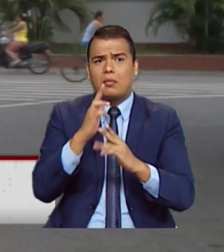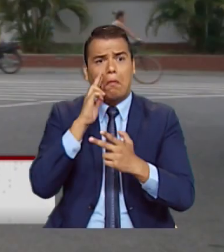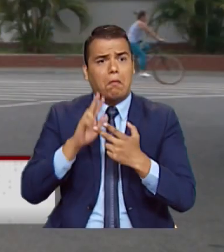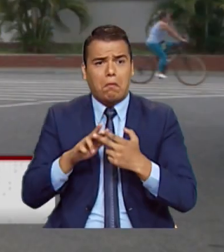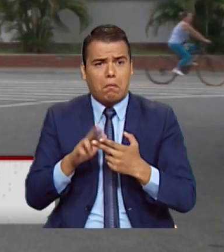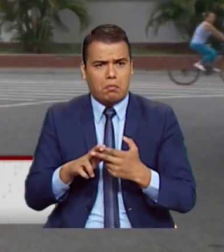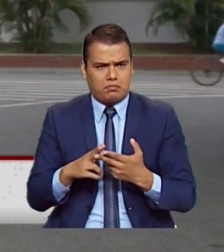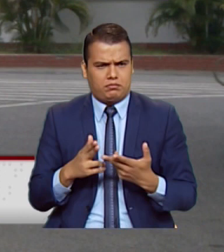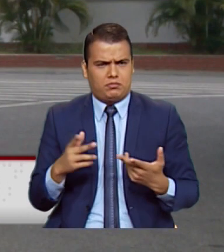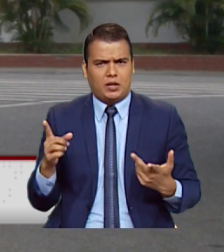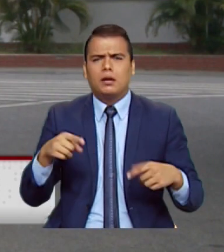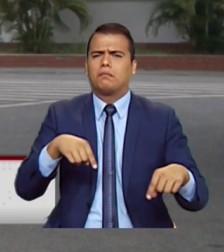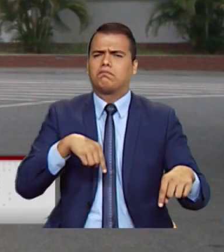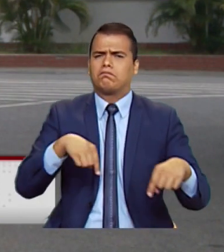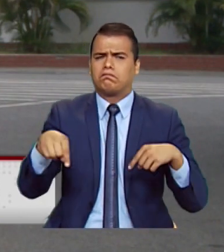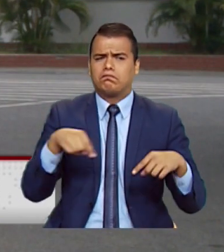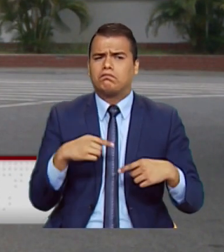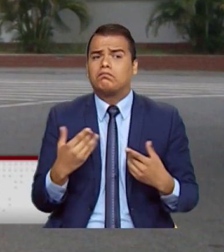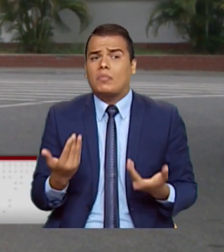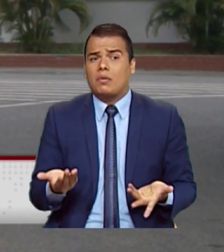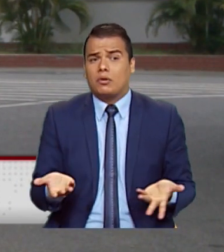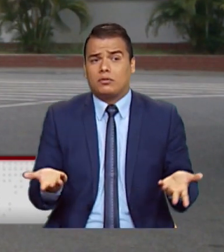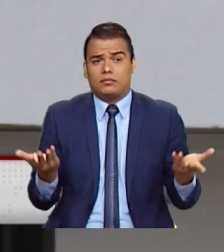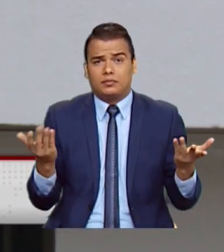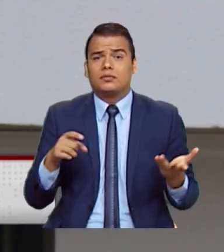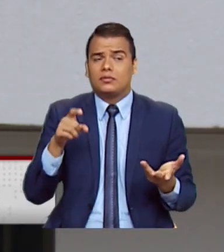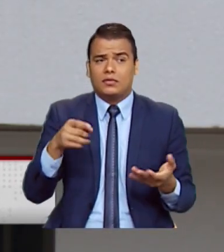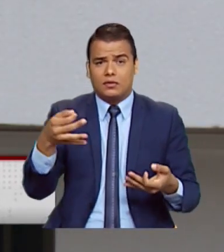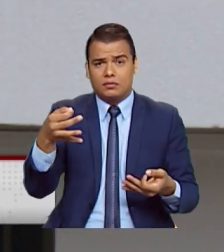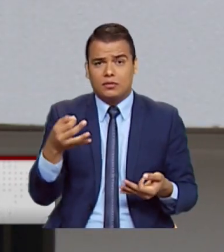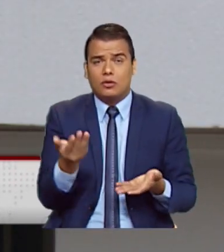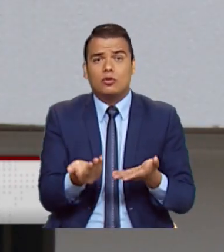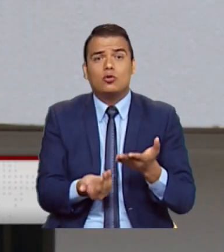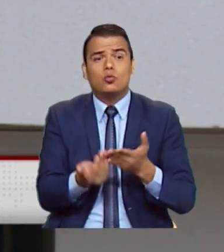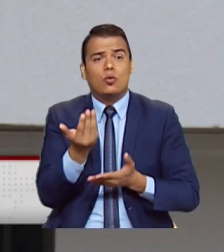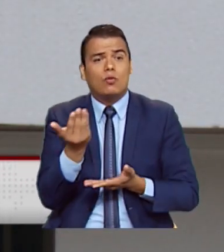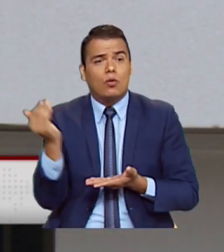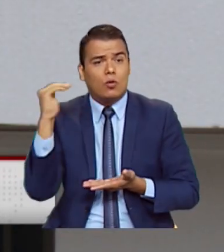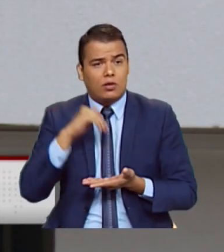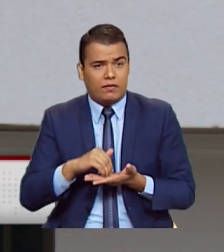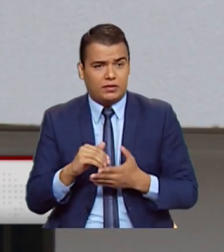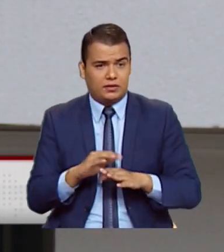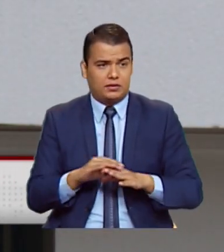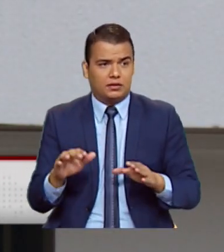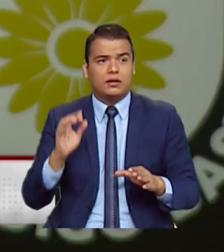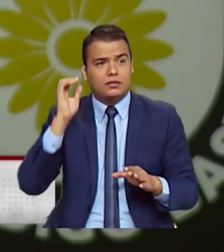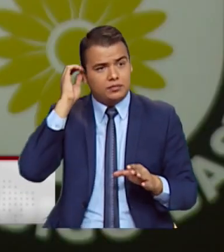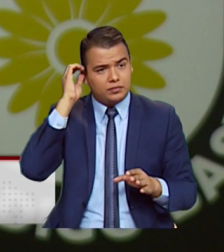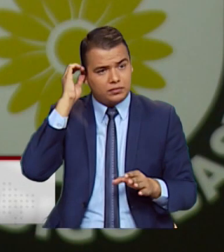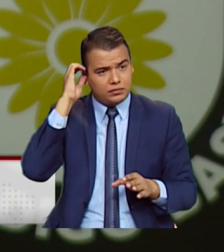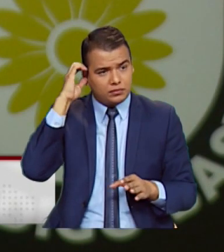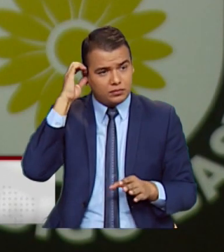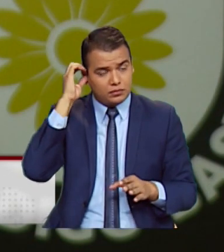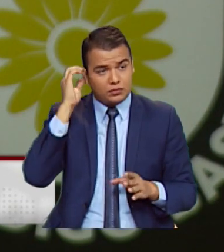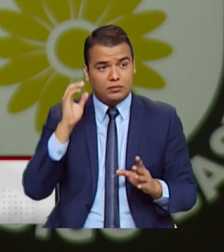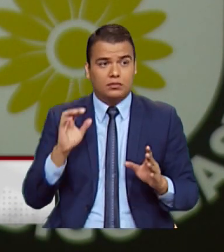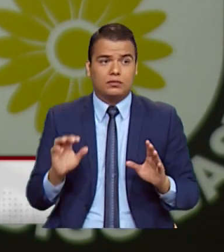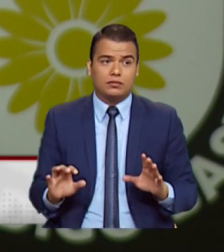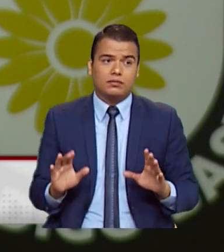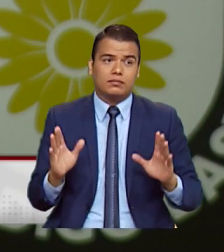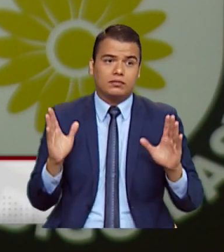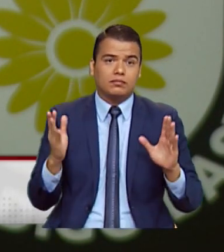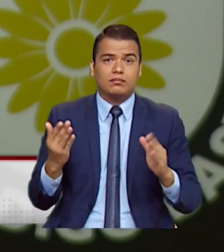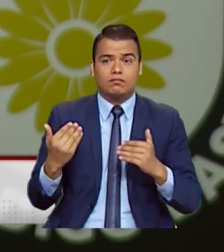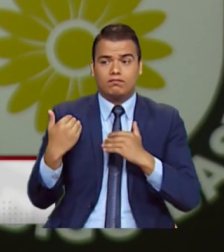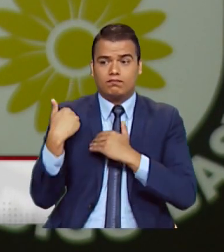pregunta cómo podrá gobernar por eso exige la reimpresión de la tarjeta electoral en este sentido estamos adelantando las investigaciones y en lo que no es de